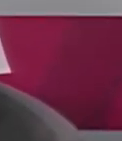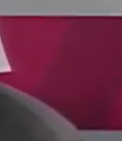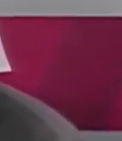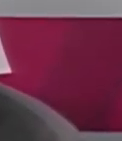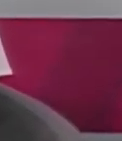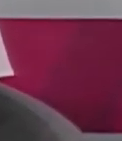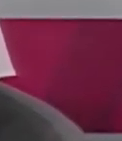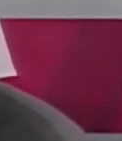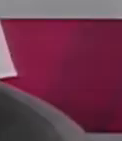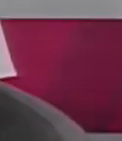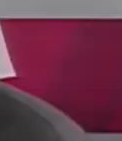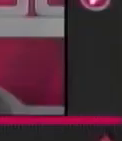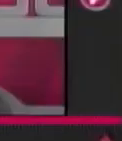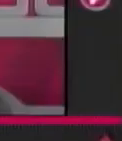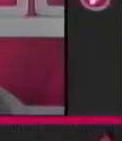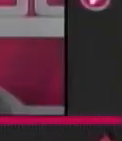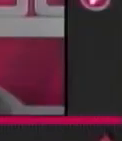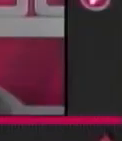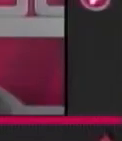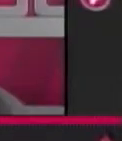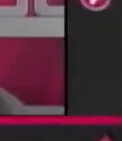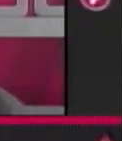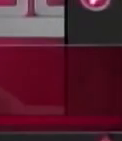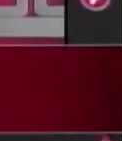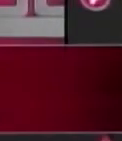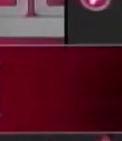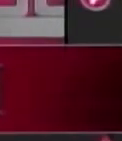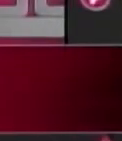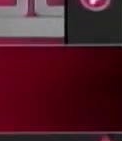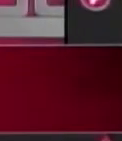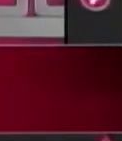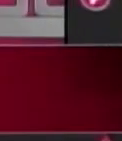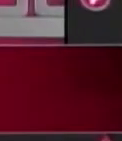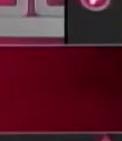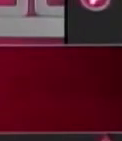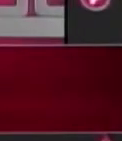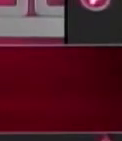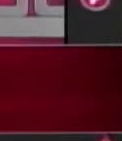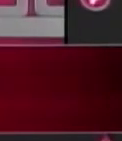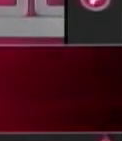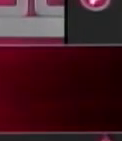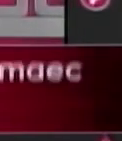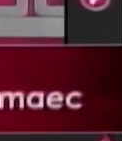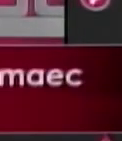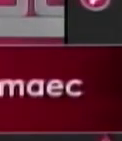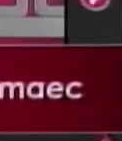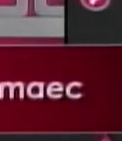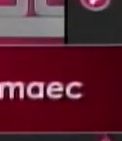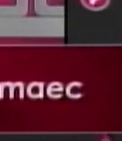web www.telerama.se con toda la información que ustedes necesitan, una página web renovada totalmente para ustedes.